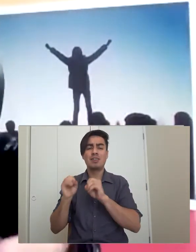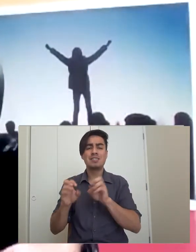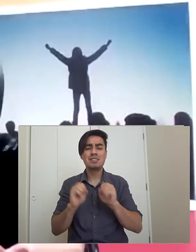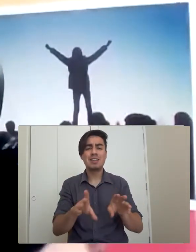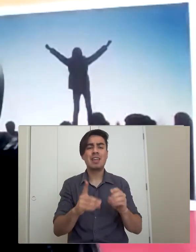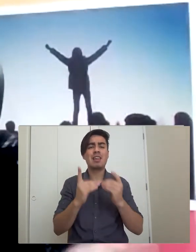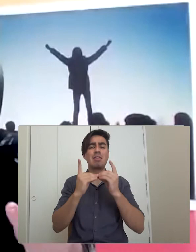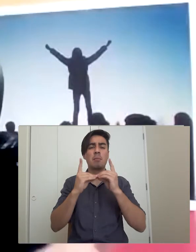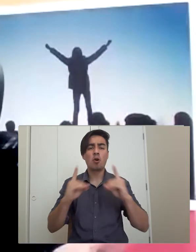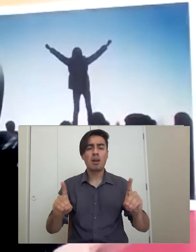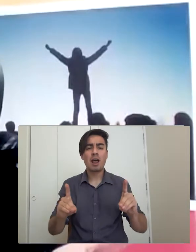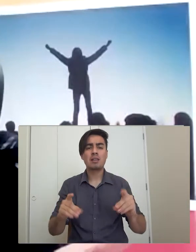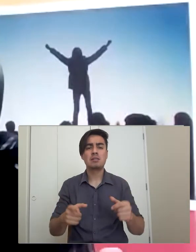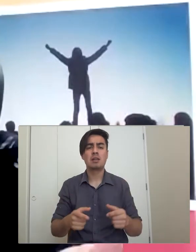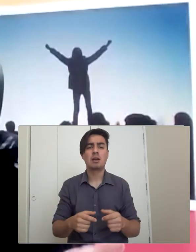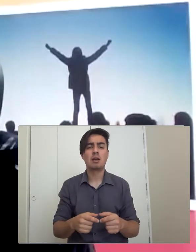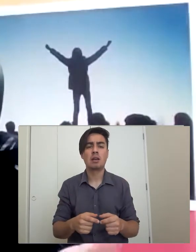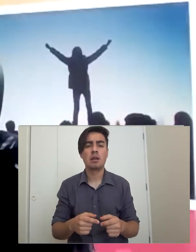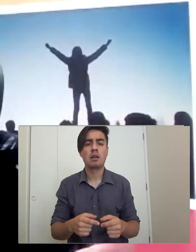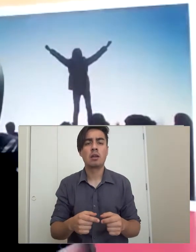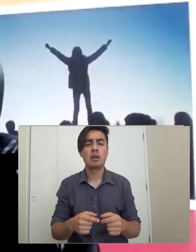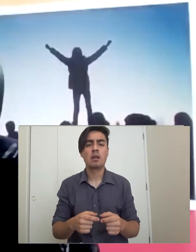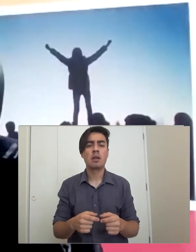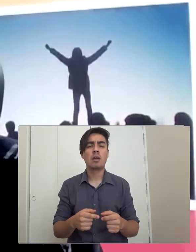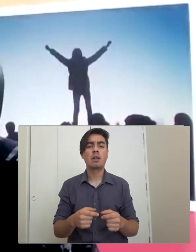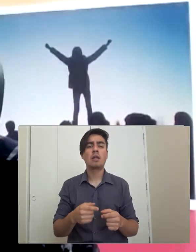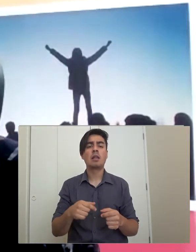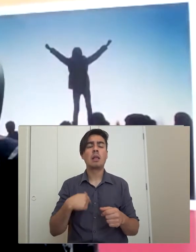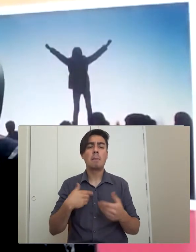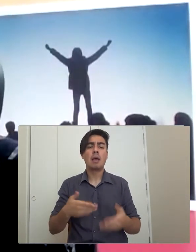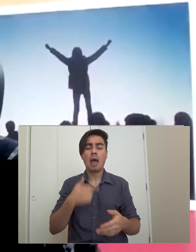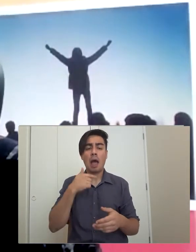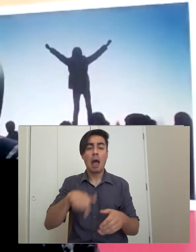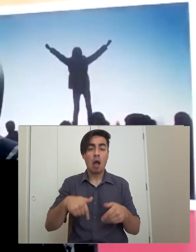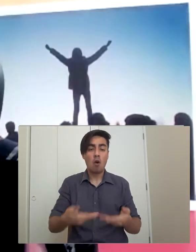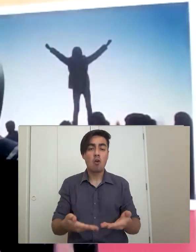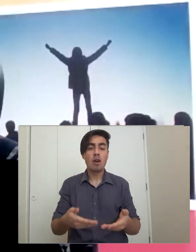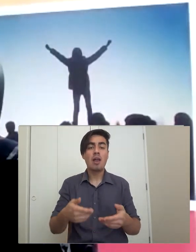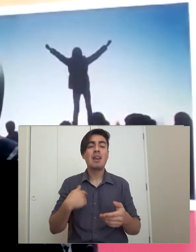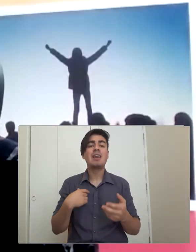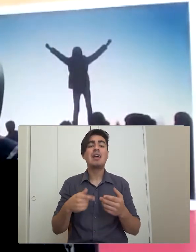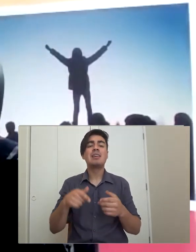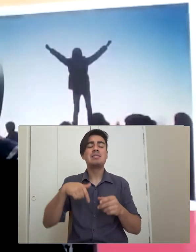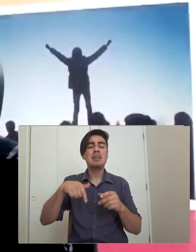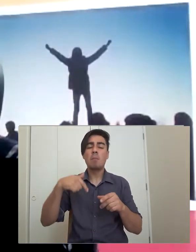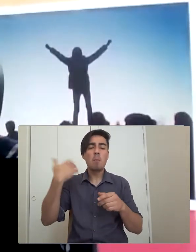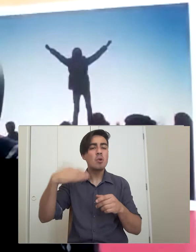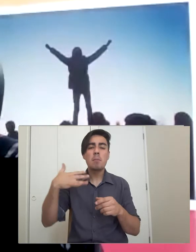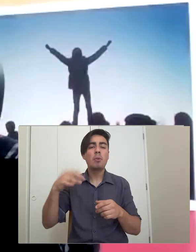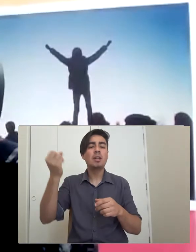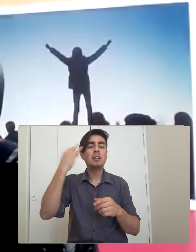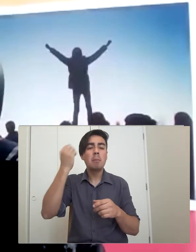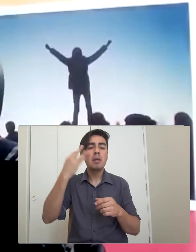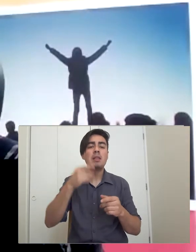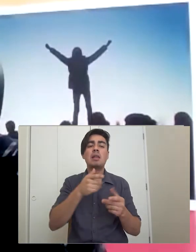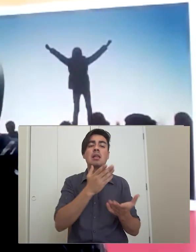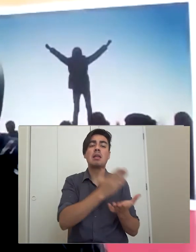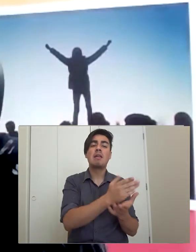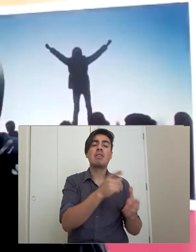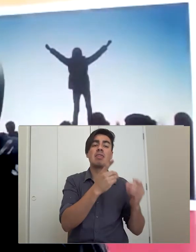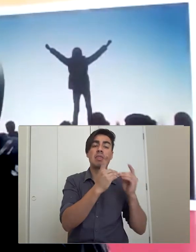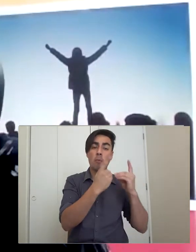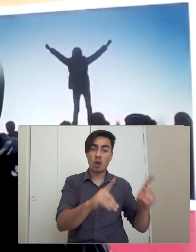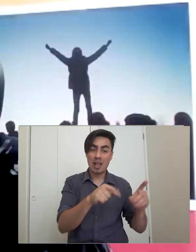Enseñar democracia y los valores democráticos ahora tiene que ser tan importante como el aprendizaje